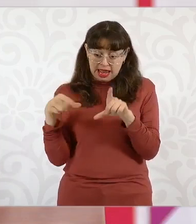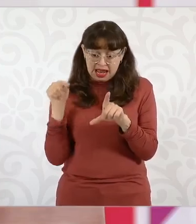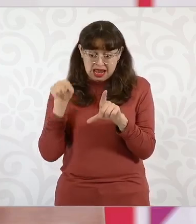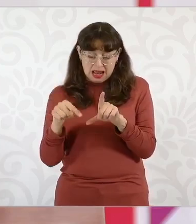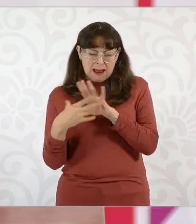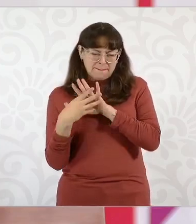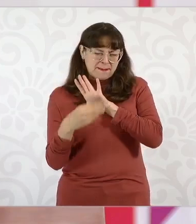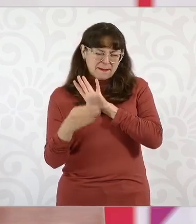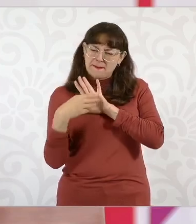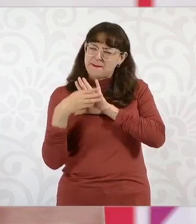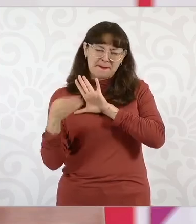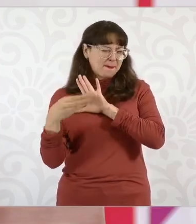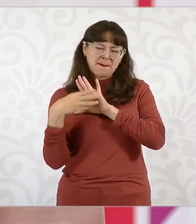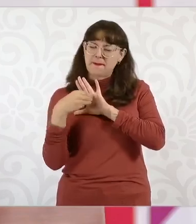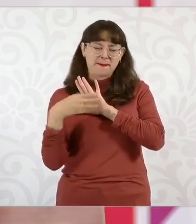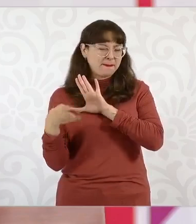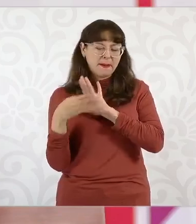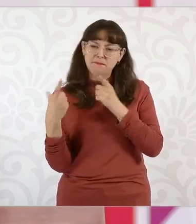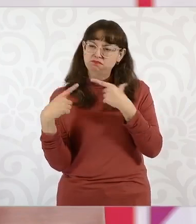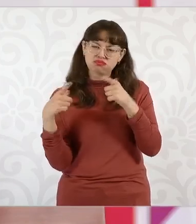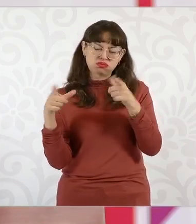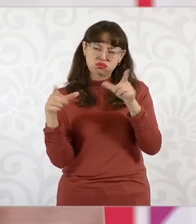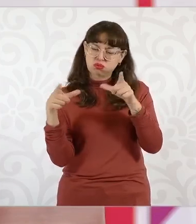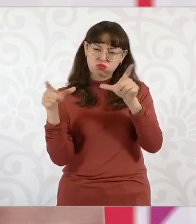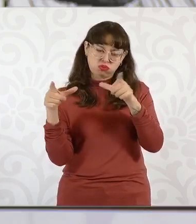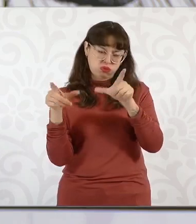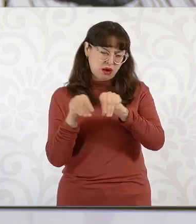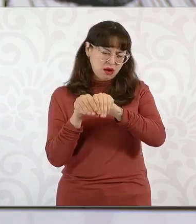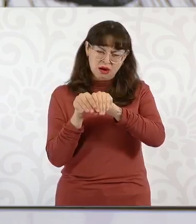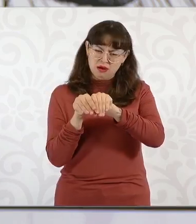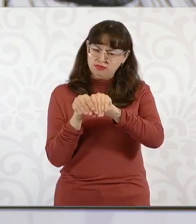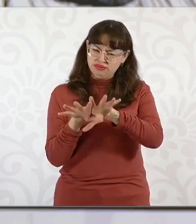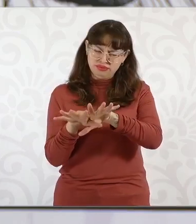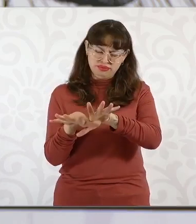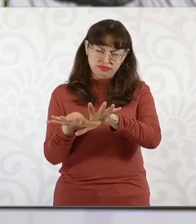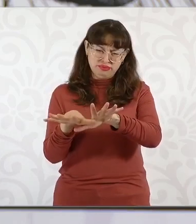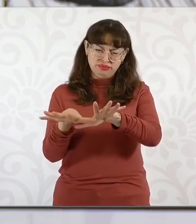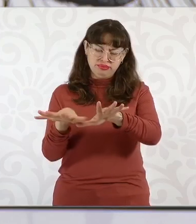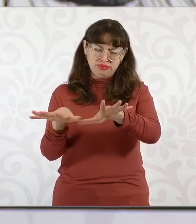de ahí se genera una ola de